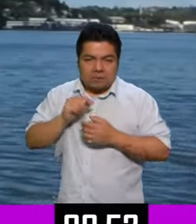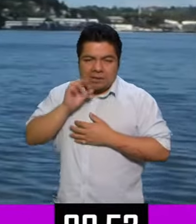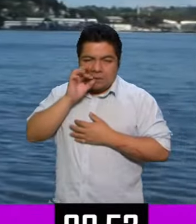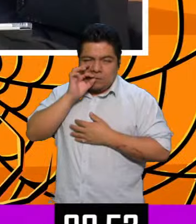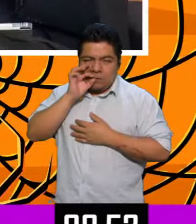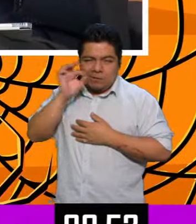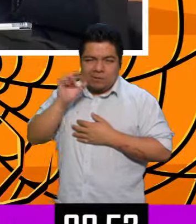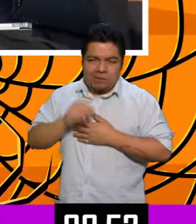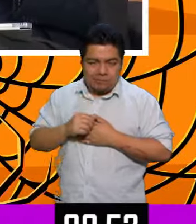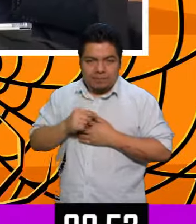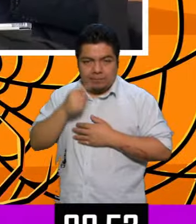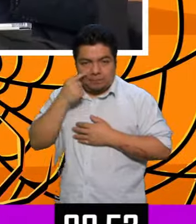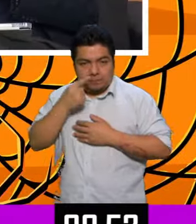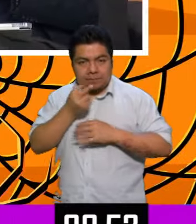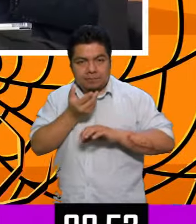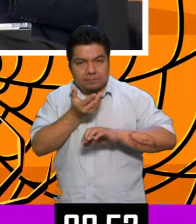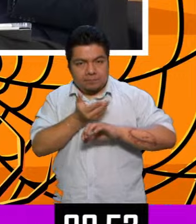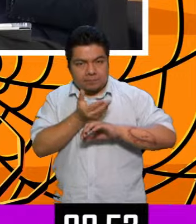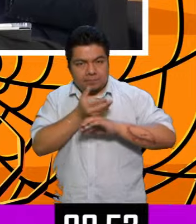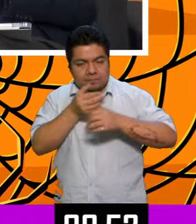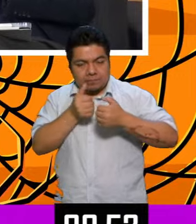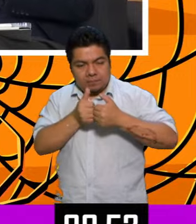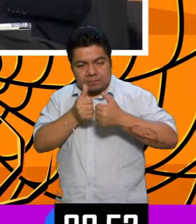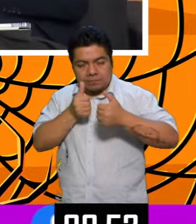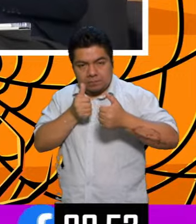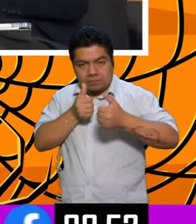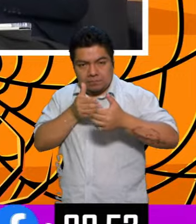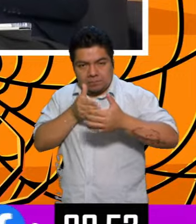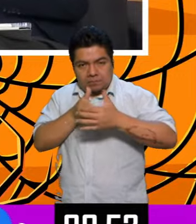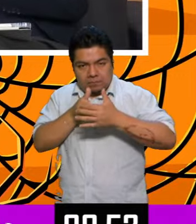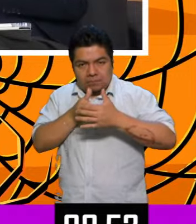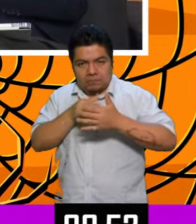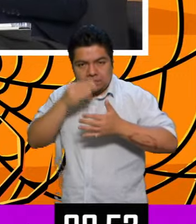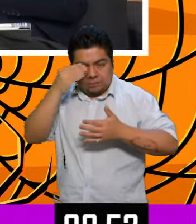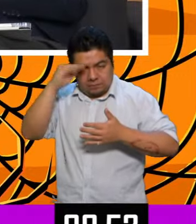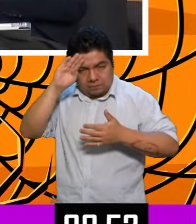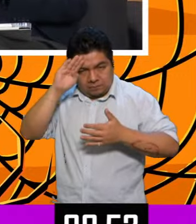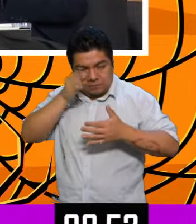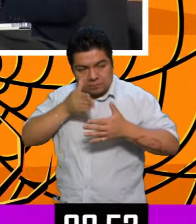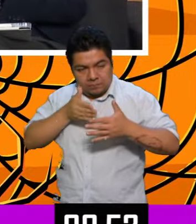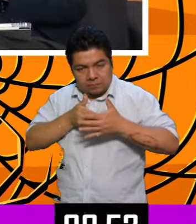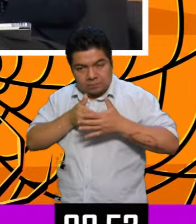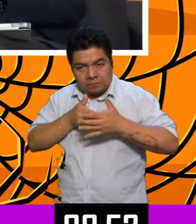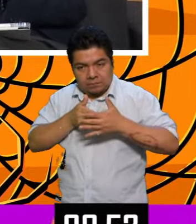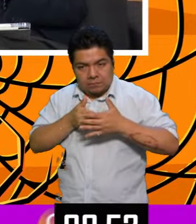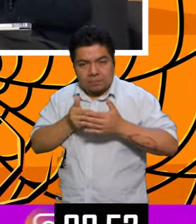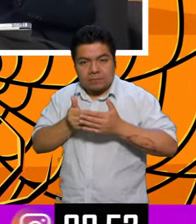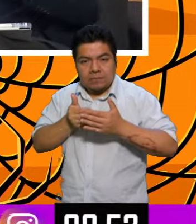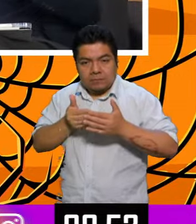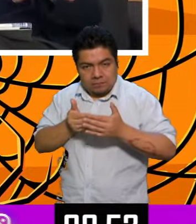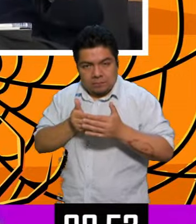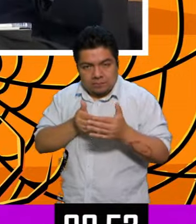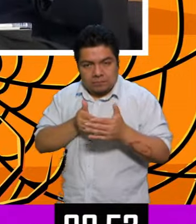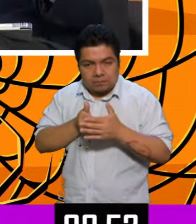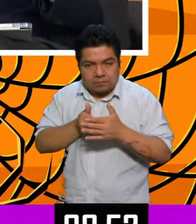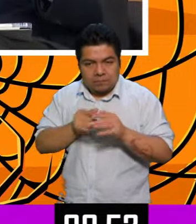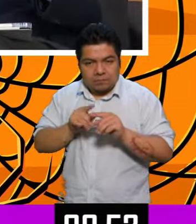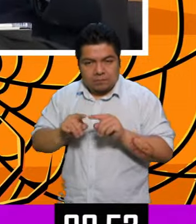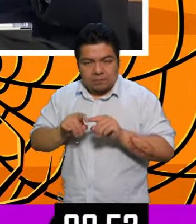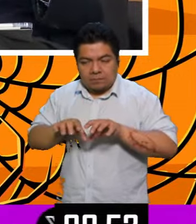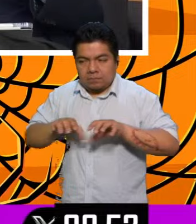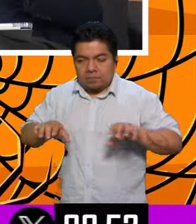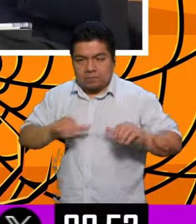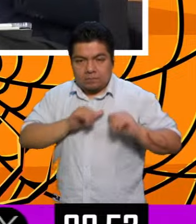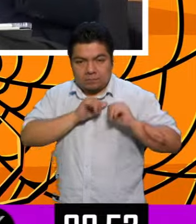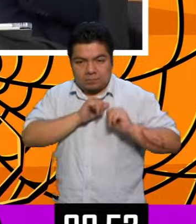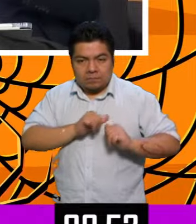Estados Unidos rompe relaciones y bloquea con Cuba, ajá, lo primero, antes de bloquear, varios funcionarios de la